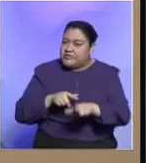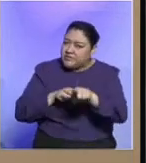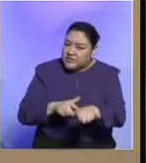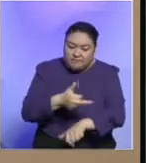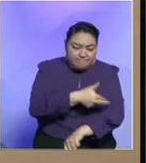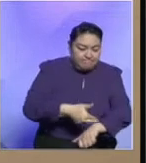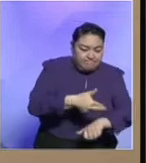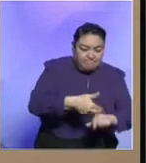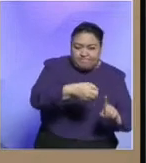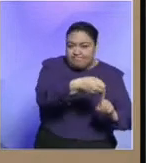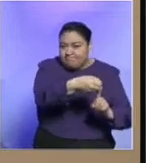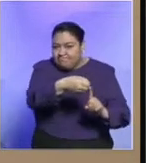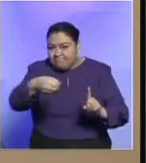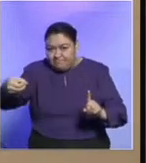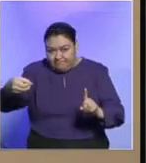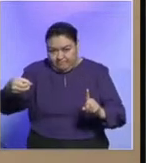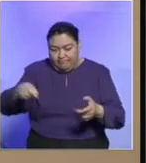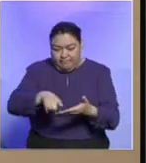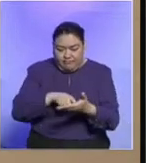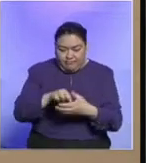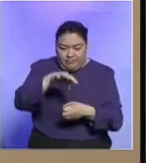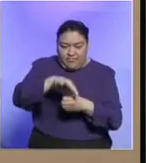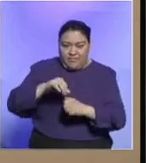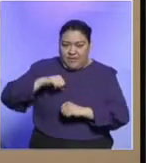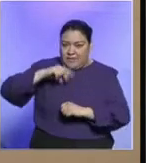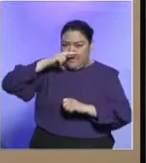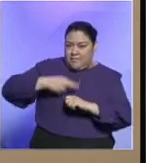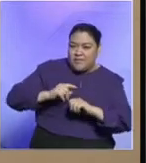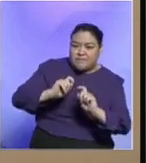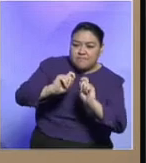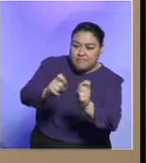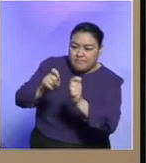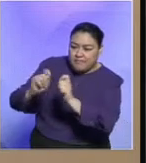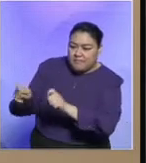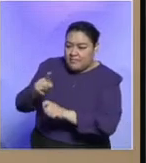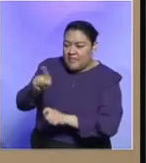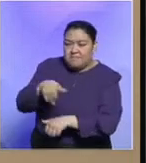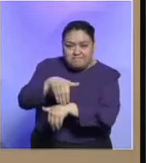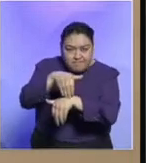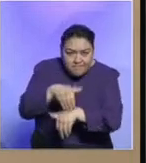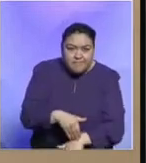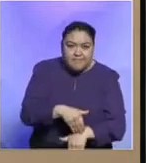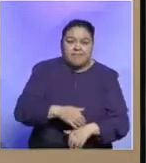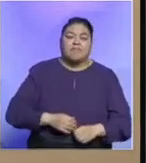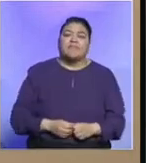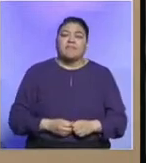su función y cumplir con lo constitucionalmente ordenado.